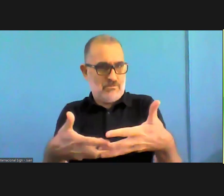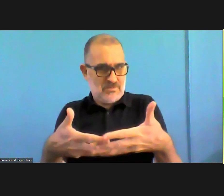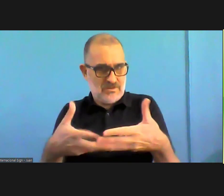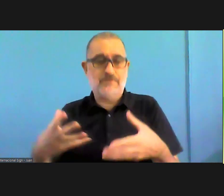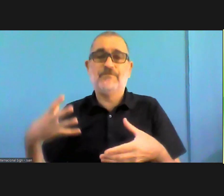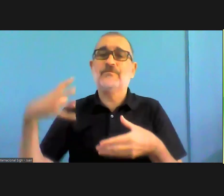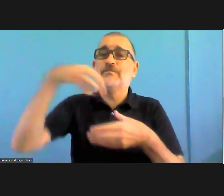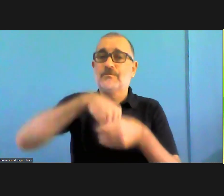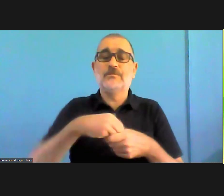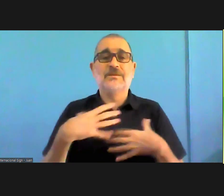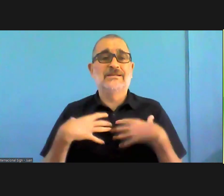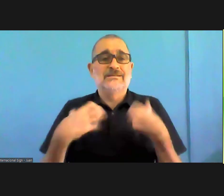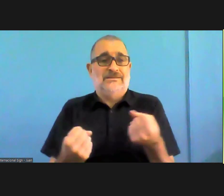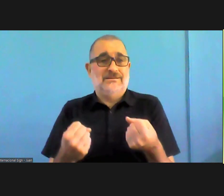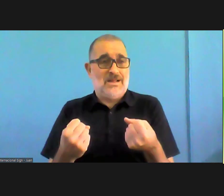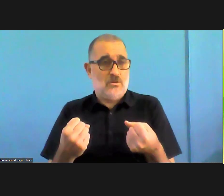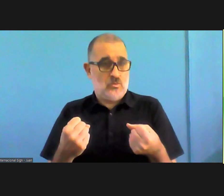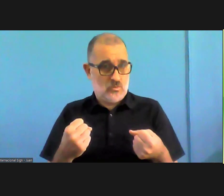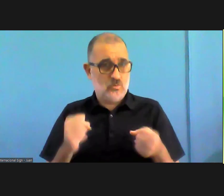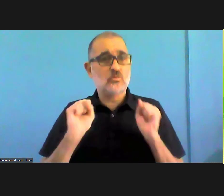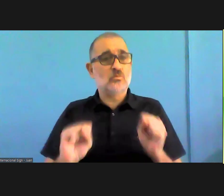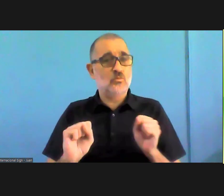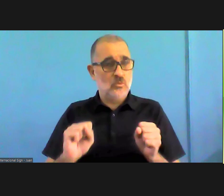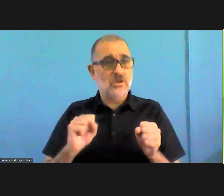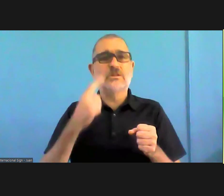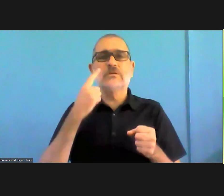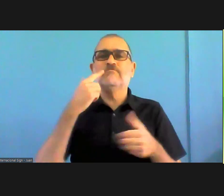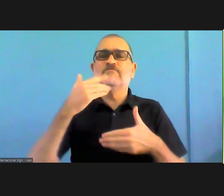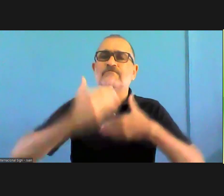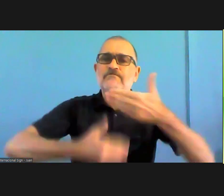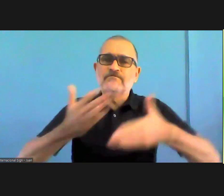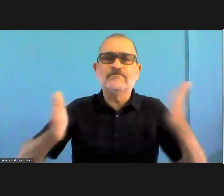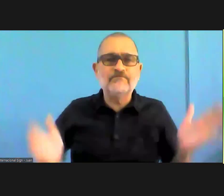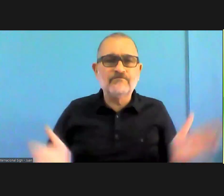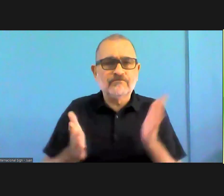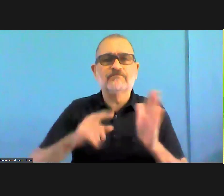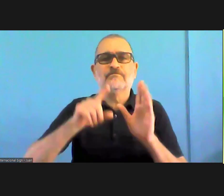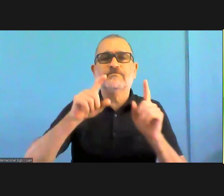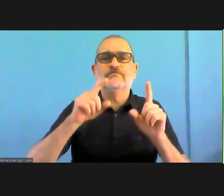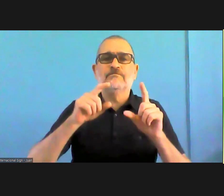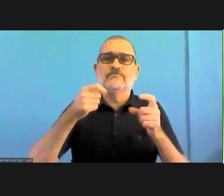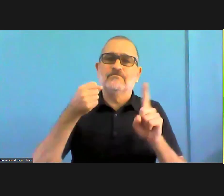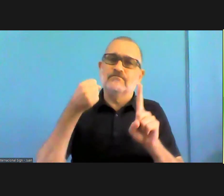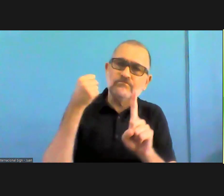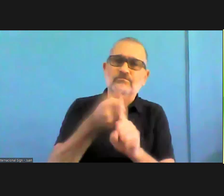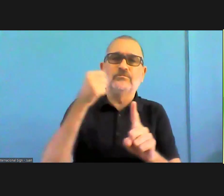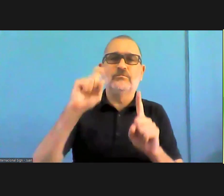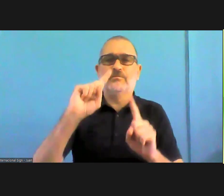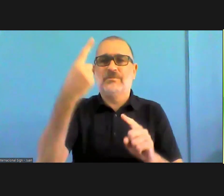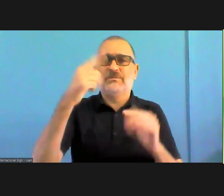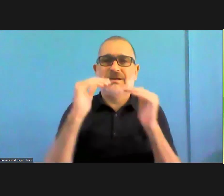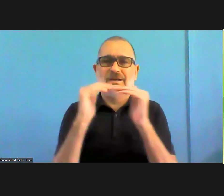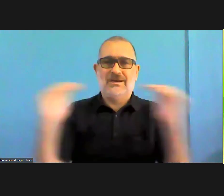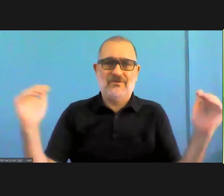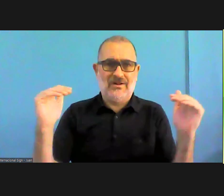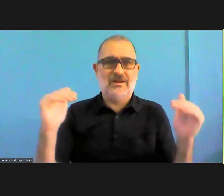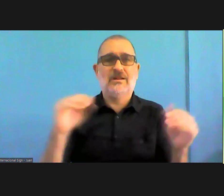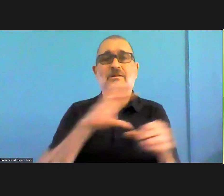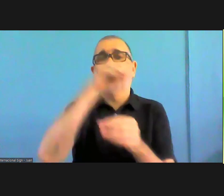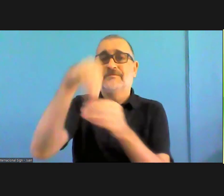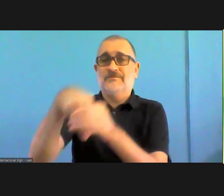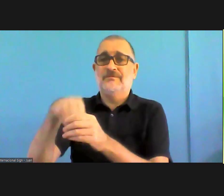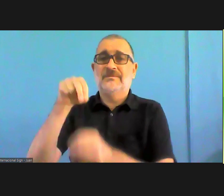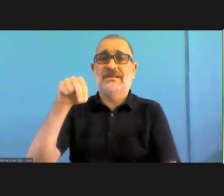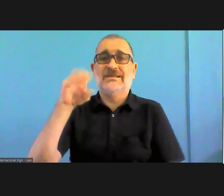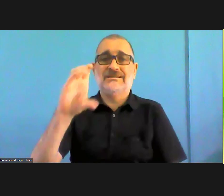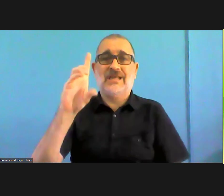del primer nivel de atención, y creemos que en cuanto al control y manejo de las CNTs, el fortalecimiento del primer nivel de atención,